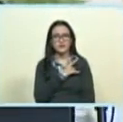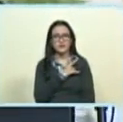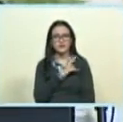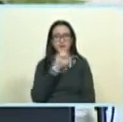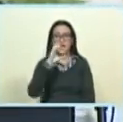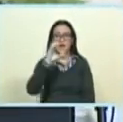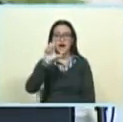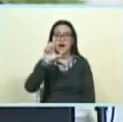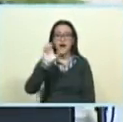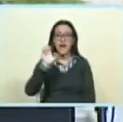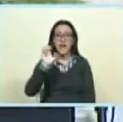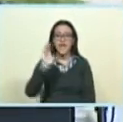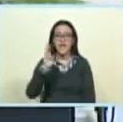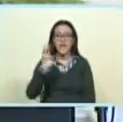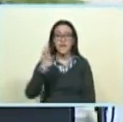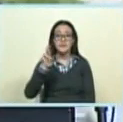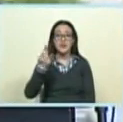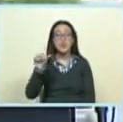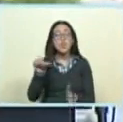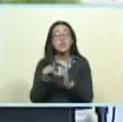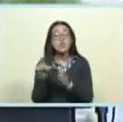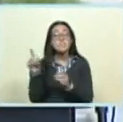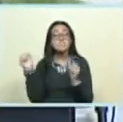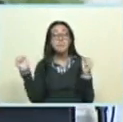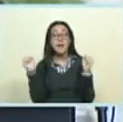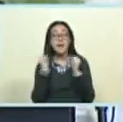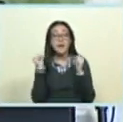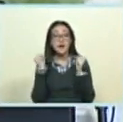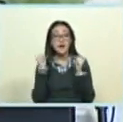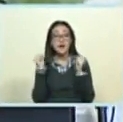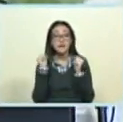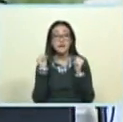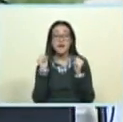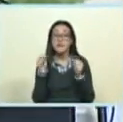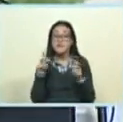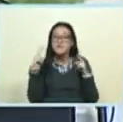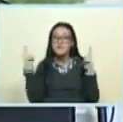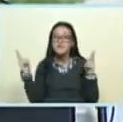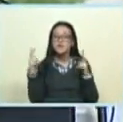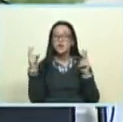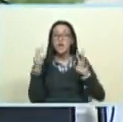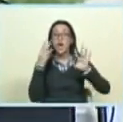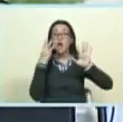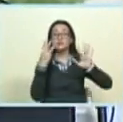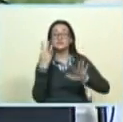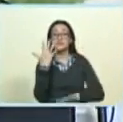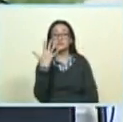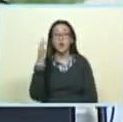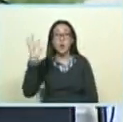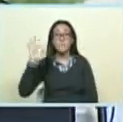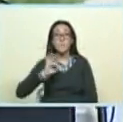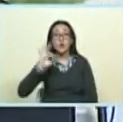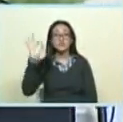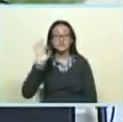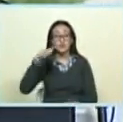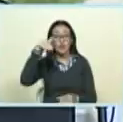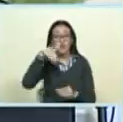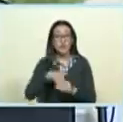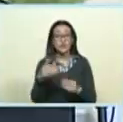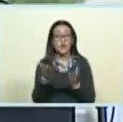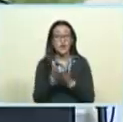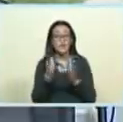Cleber Ramírez de la ciudad de Mérida obtuvimos una victoria con el 85% de los votos de